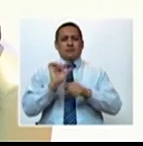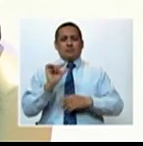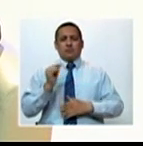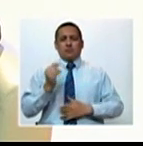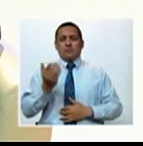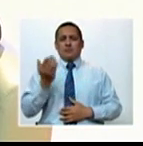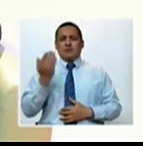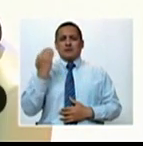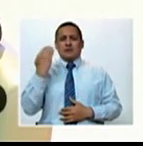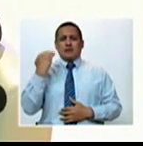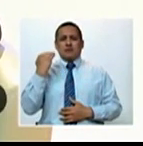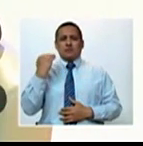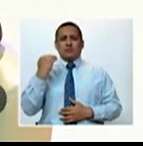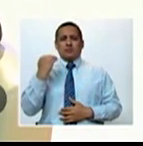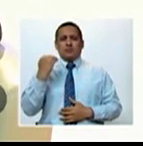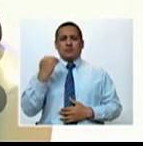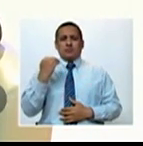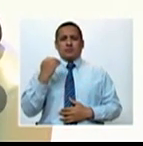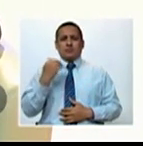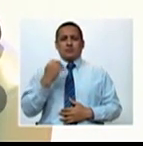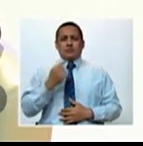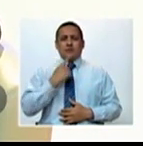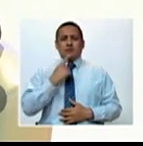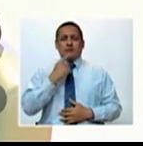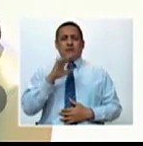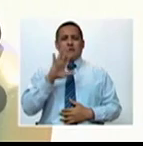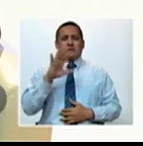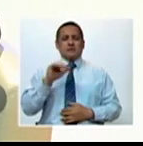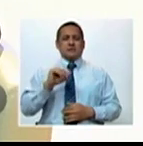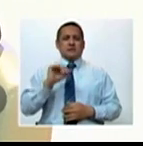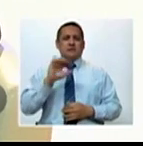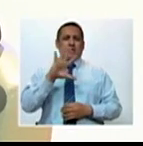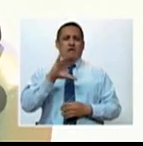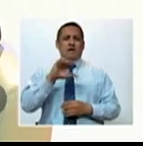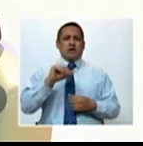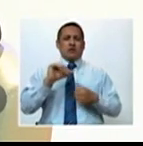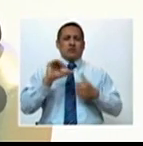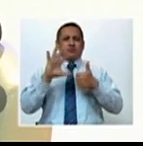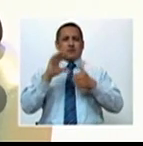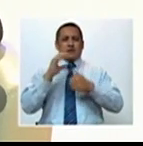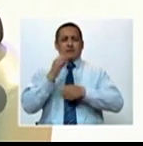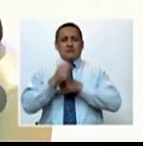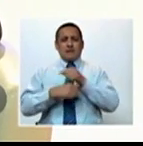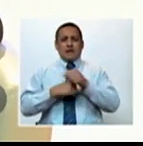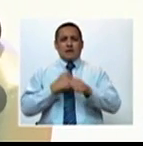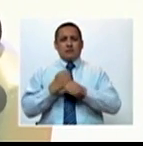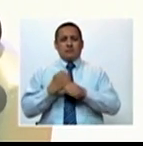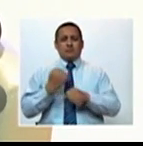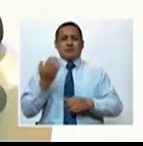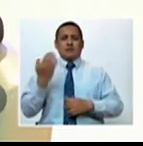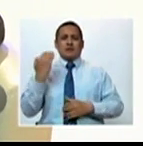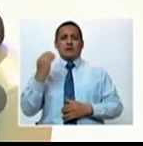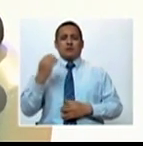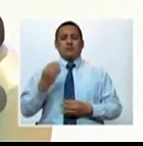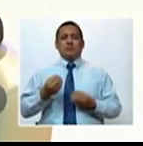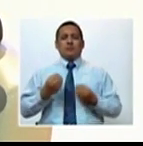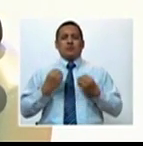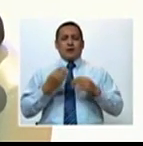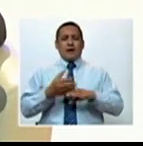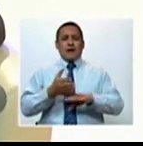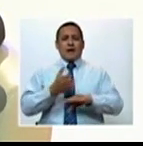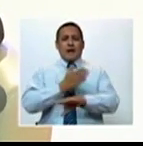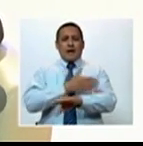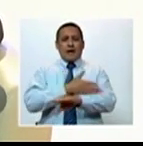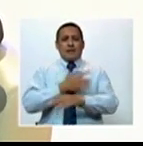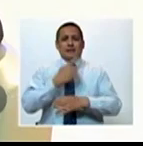5 o 6 años atrás, porque antes sí. Y les cuento una